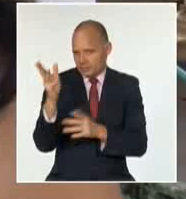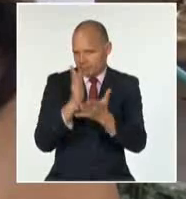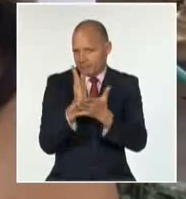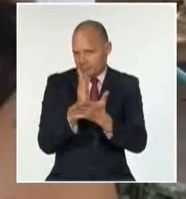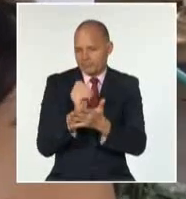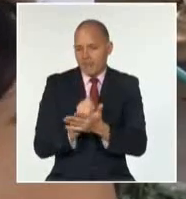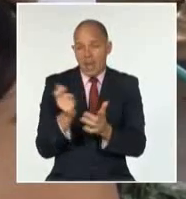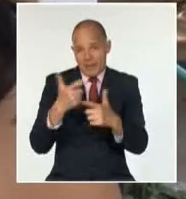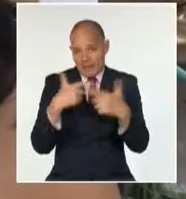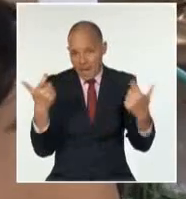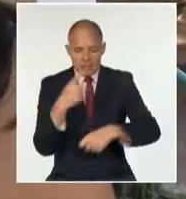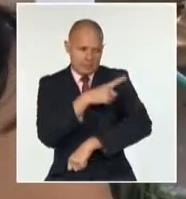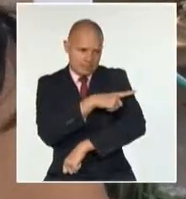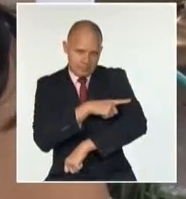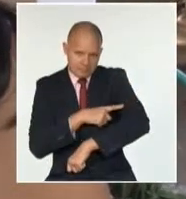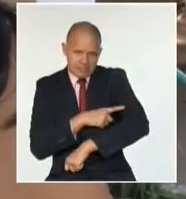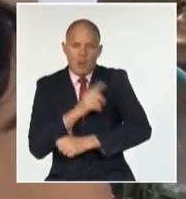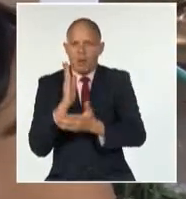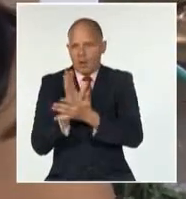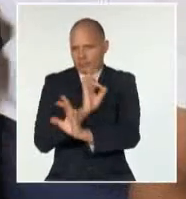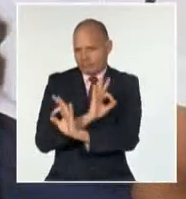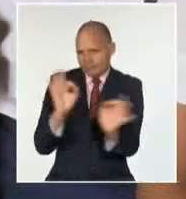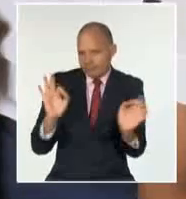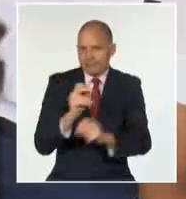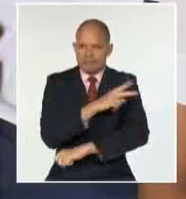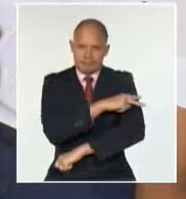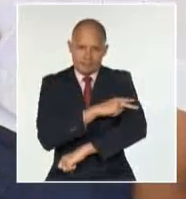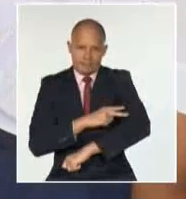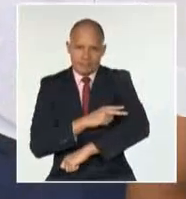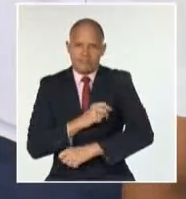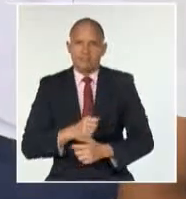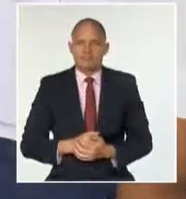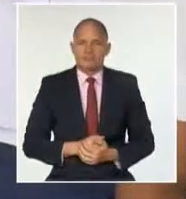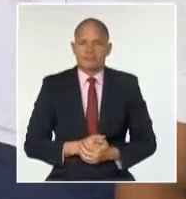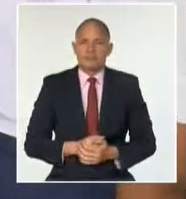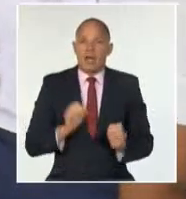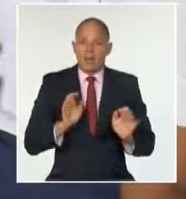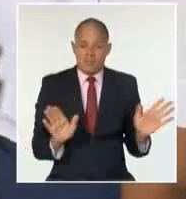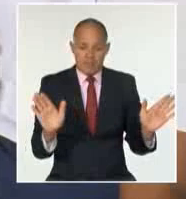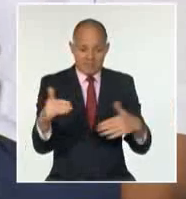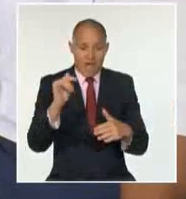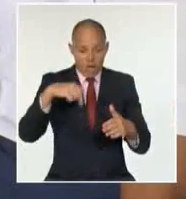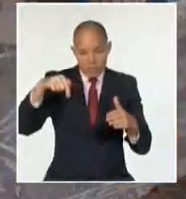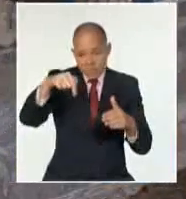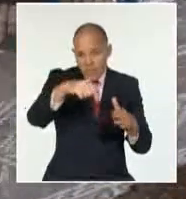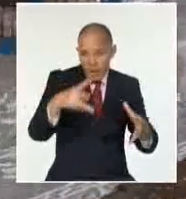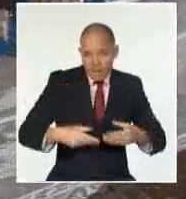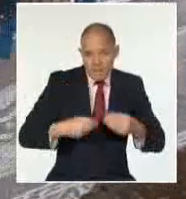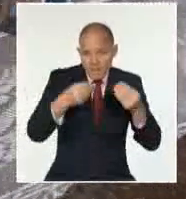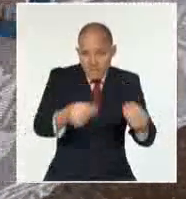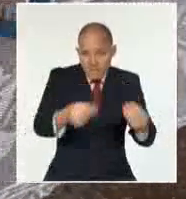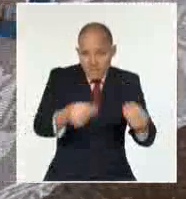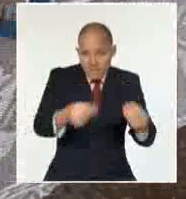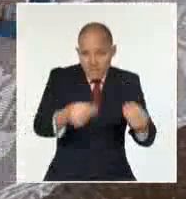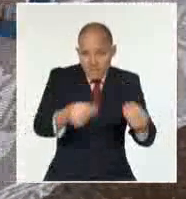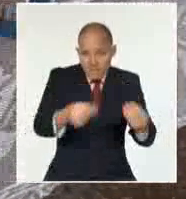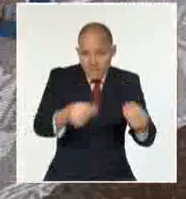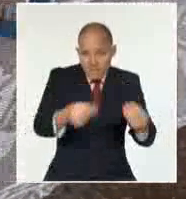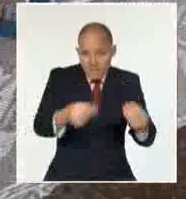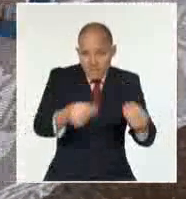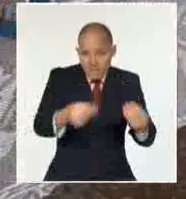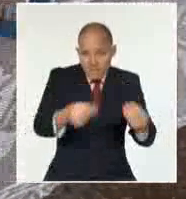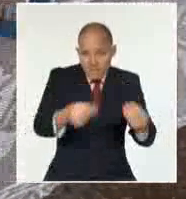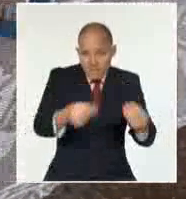escuelas primarias, escuelas especiales y secundarias básicas. Los materiales donados por el Sindicato de Maestros de Gran Bretaña ya se encuentran